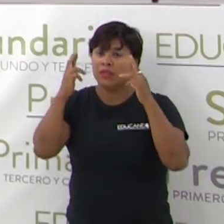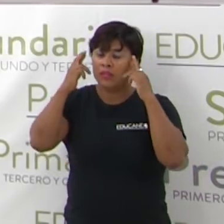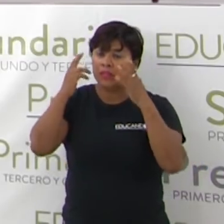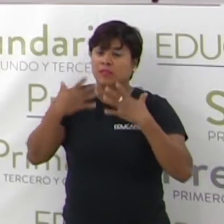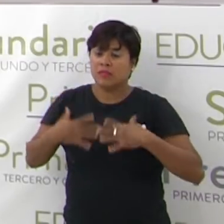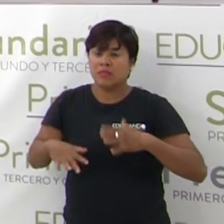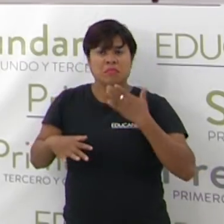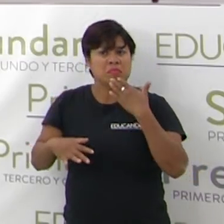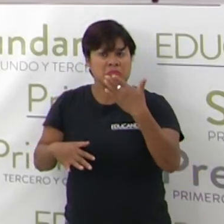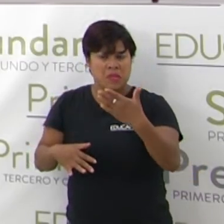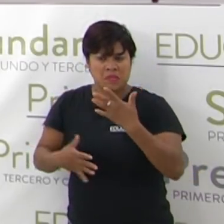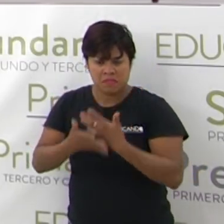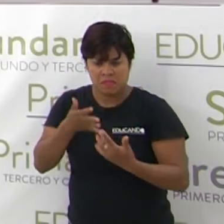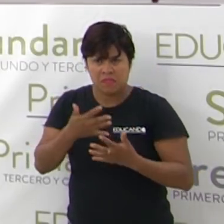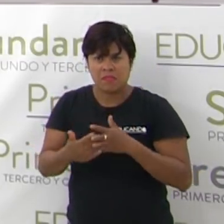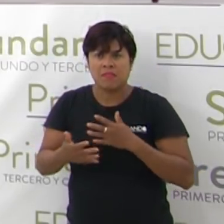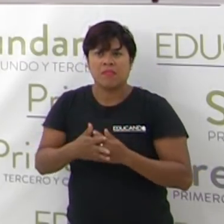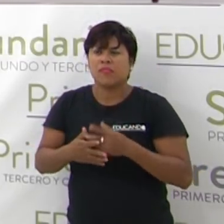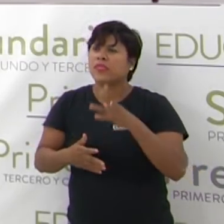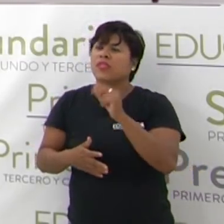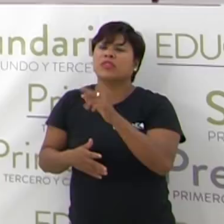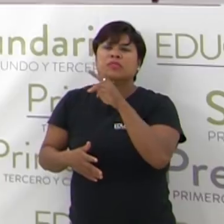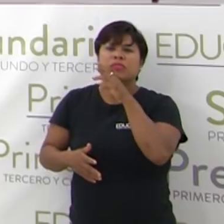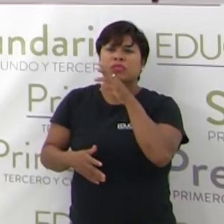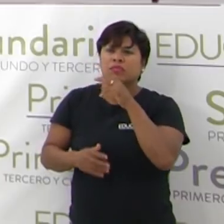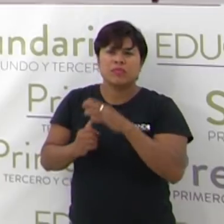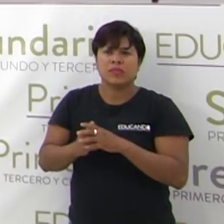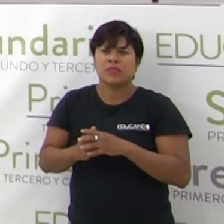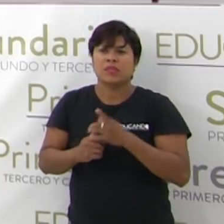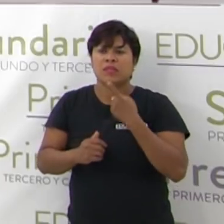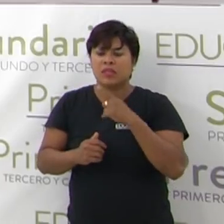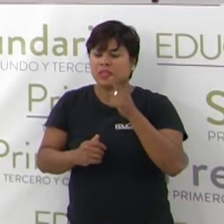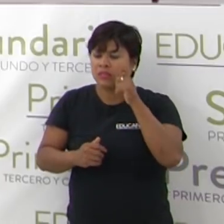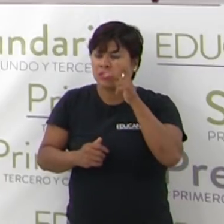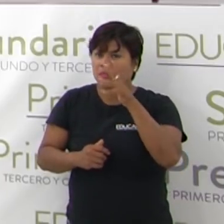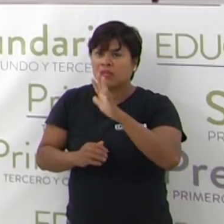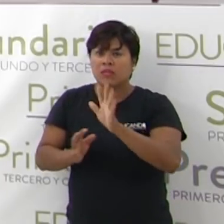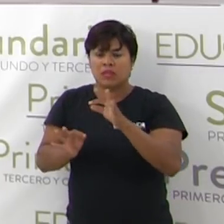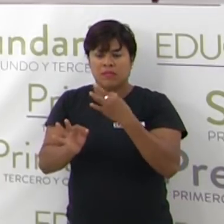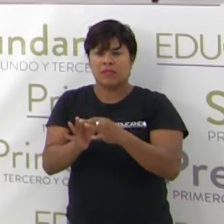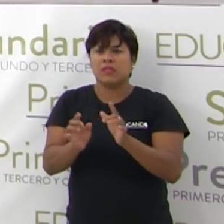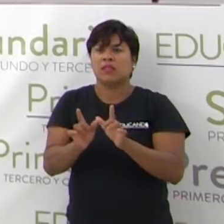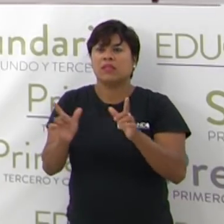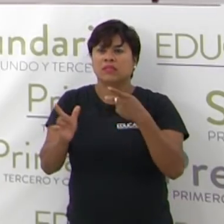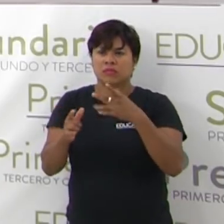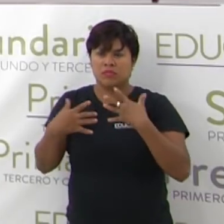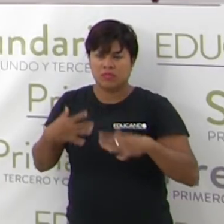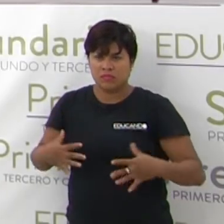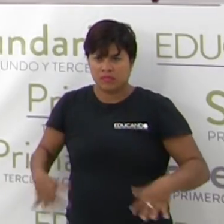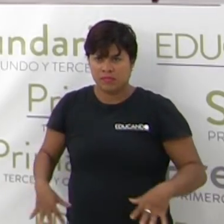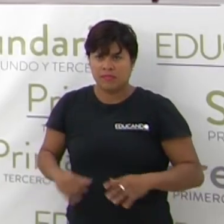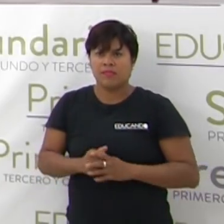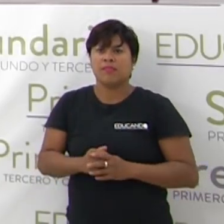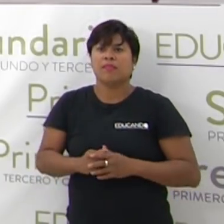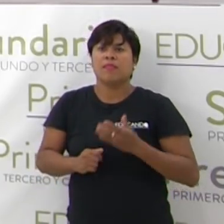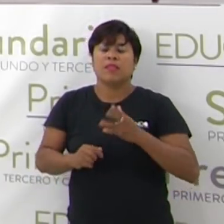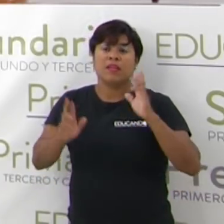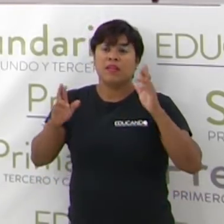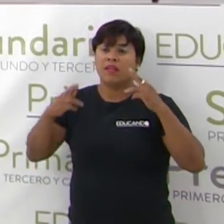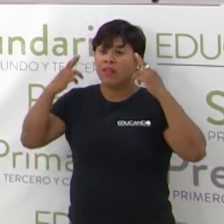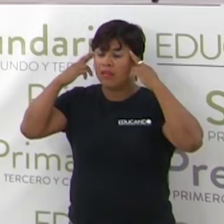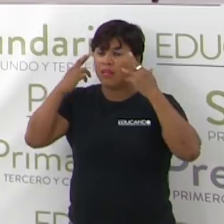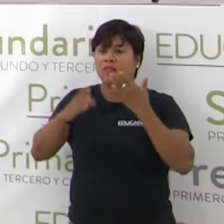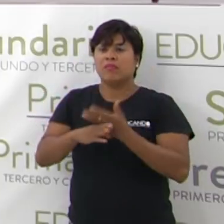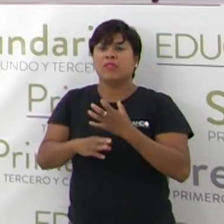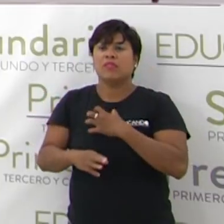muy bien, así que no se preocupe. Dicen que en unos días ya va a estar listo su traje. Y el rey se puso